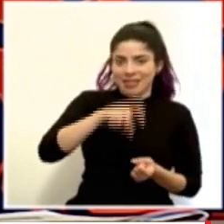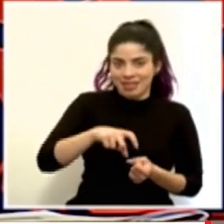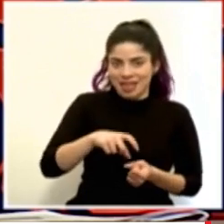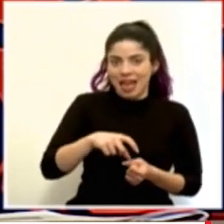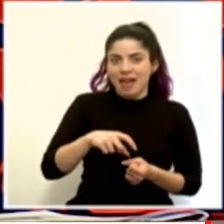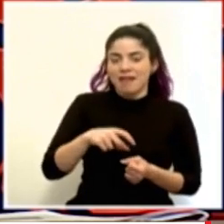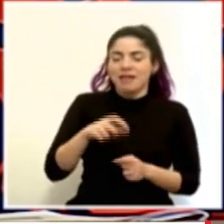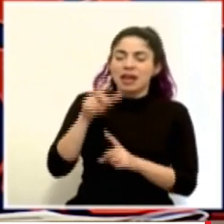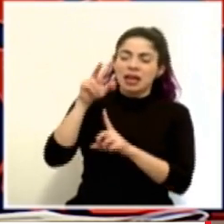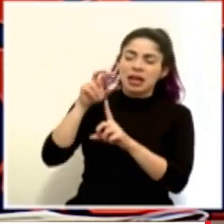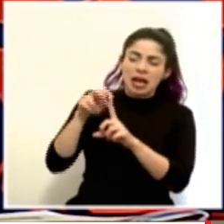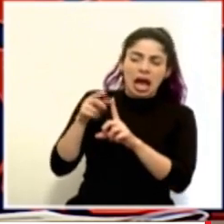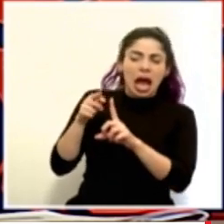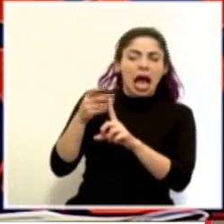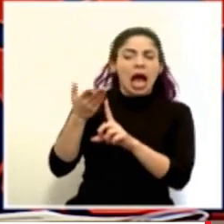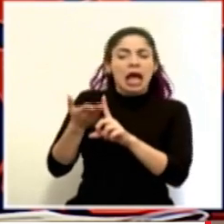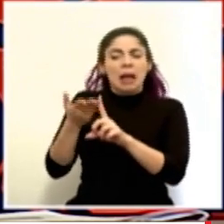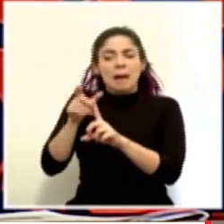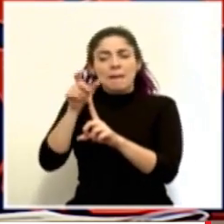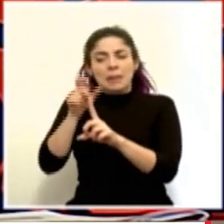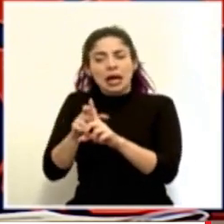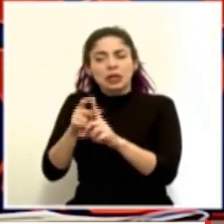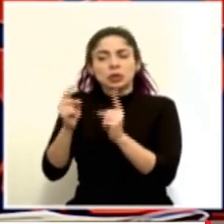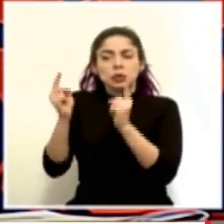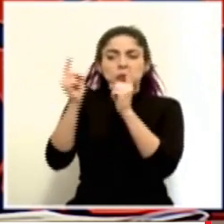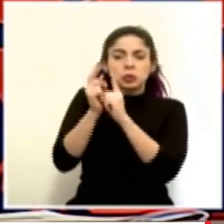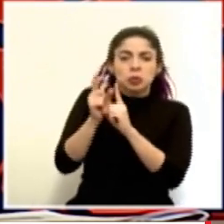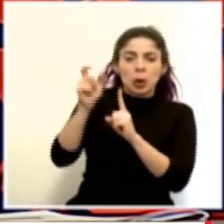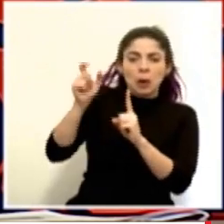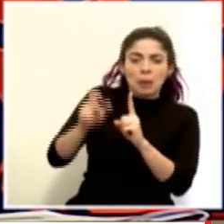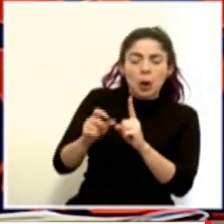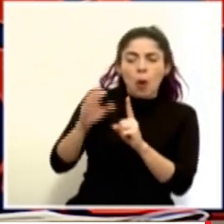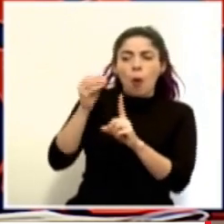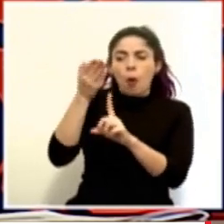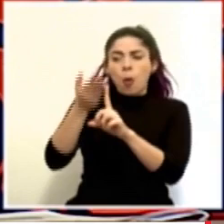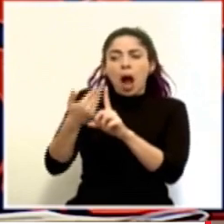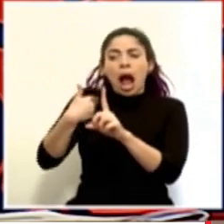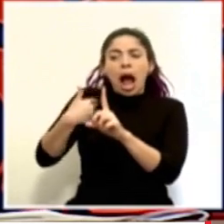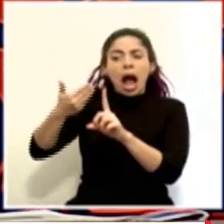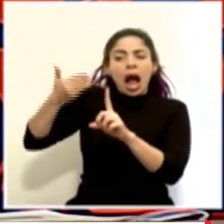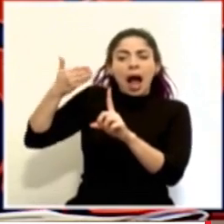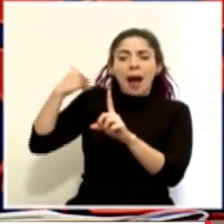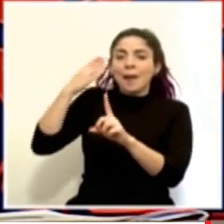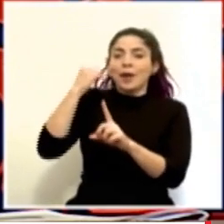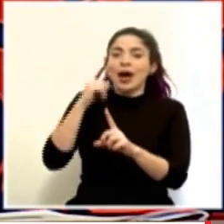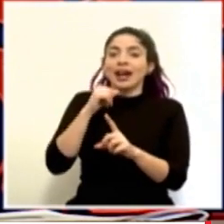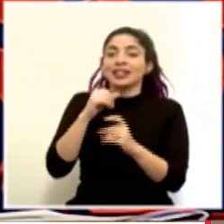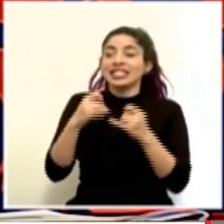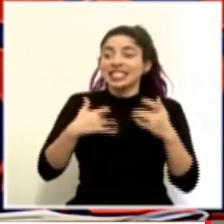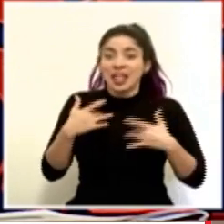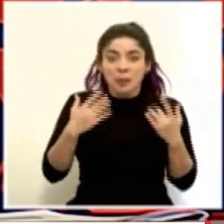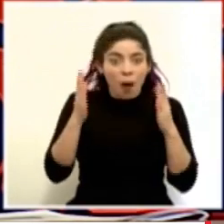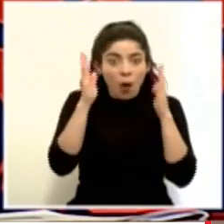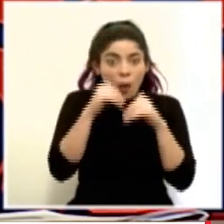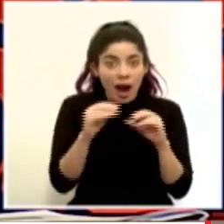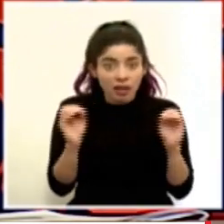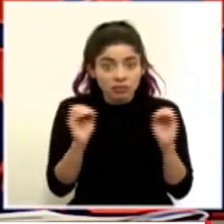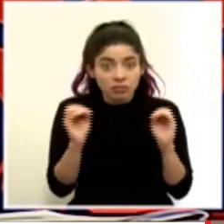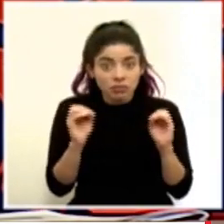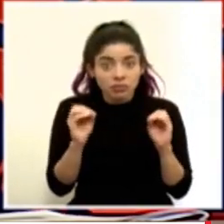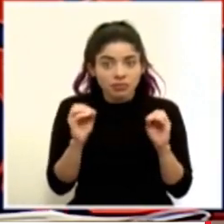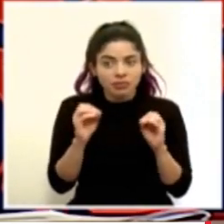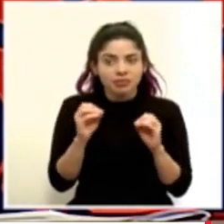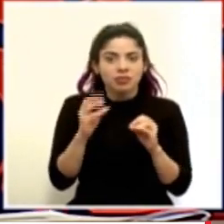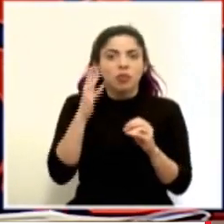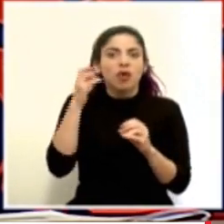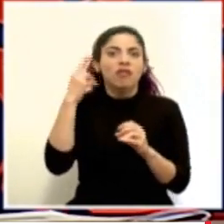dé sospecha de que esta persona o estuvo en contacto con alguien, tienen algún antecedente, porque no están los síntomas de que le